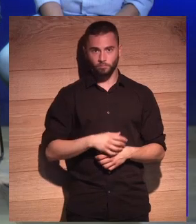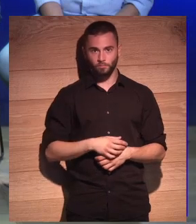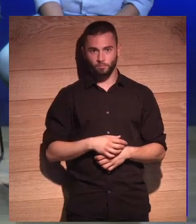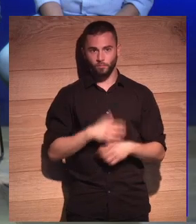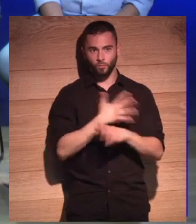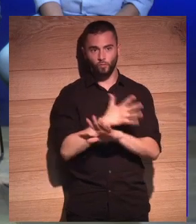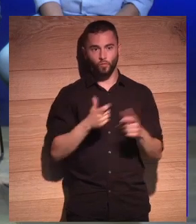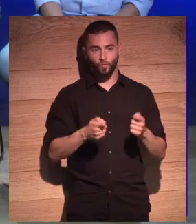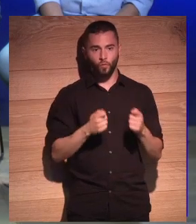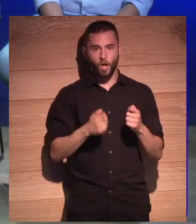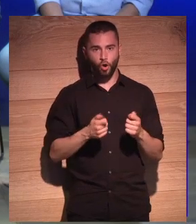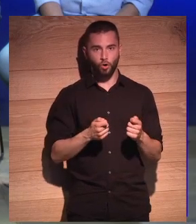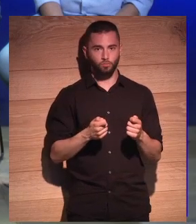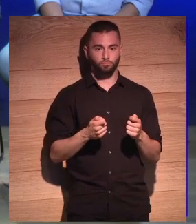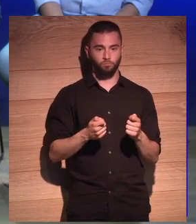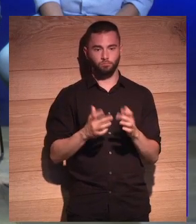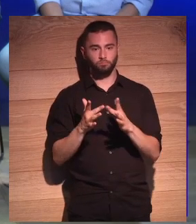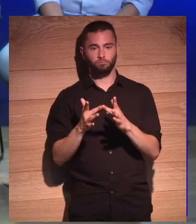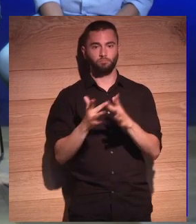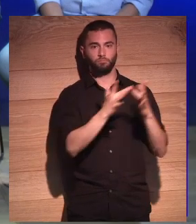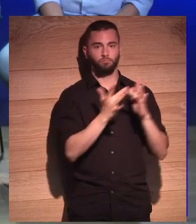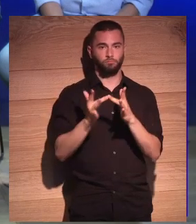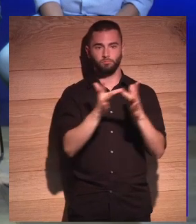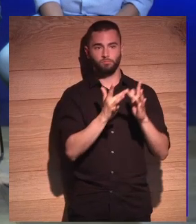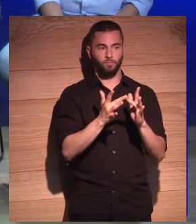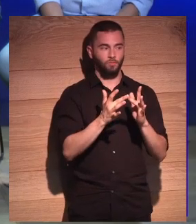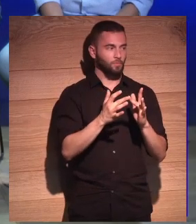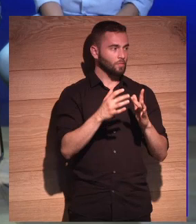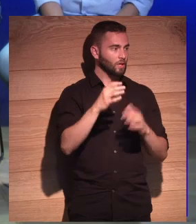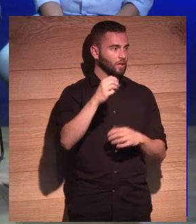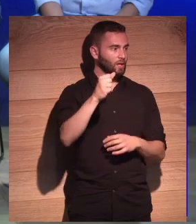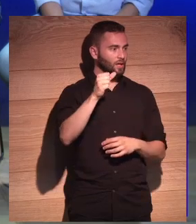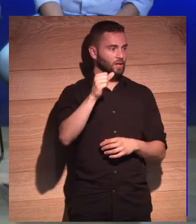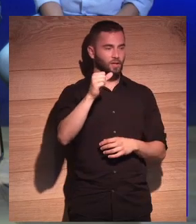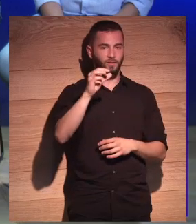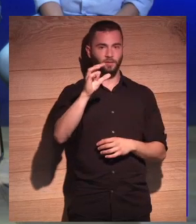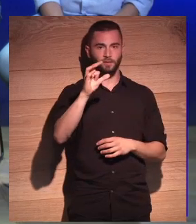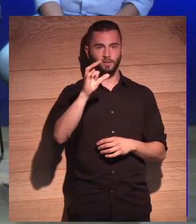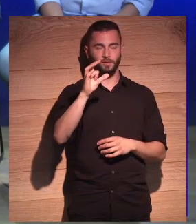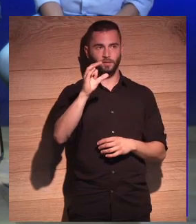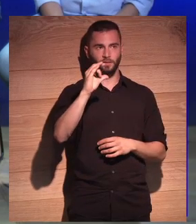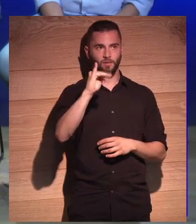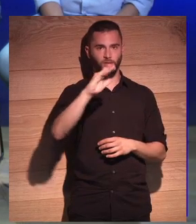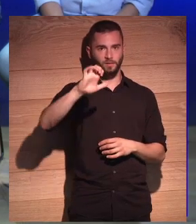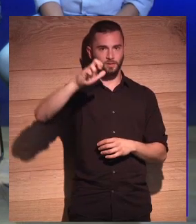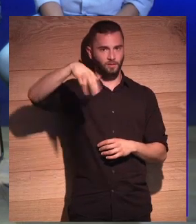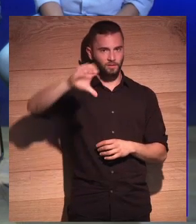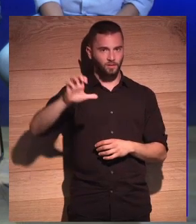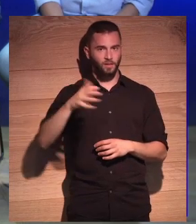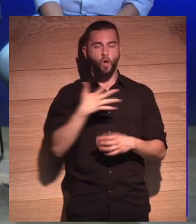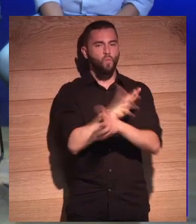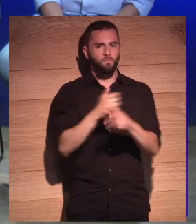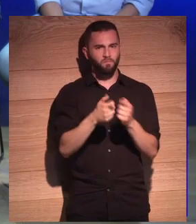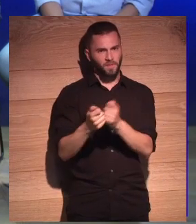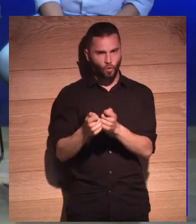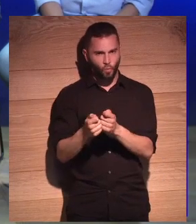extremadamente interactivos, como puede ser Assign, por ejemplo, y además un videojuego que ha sido utilizado